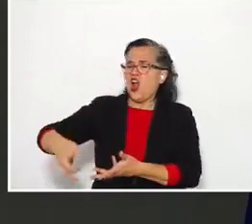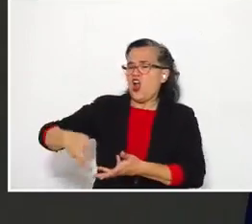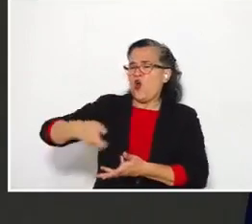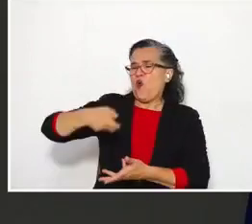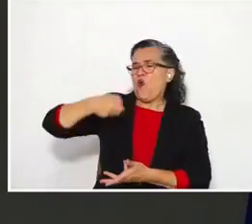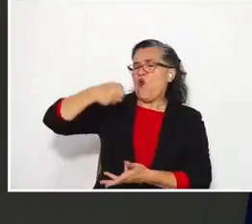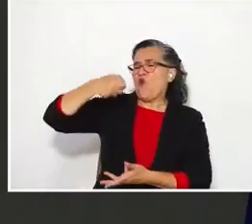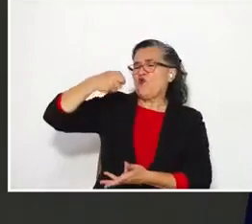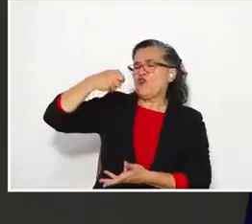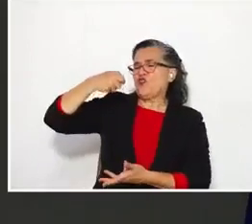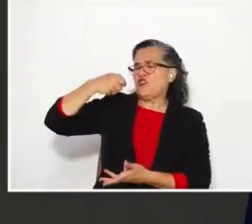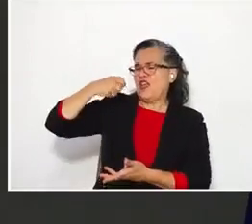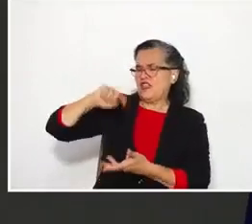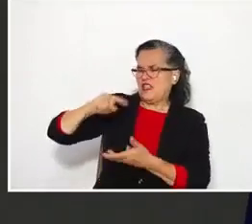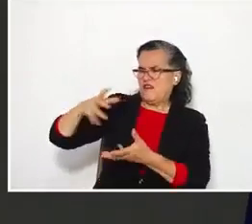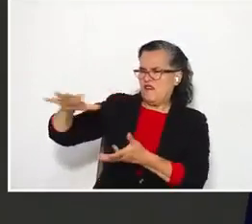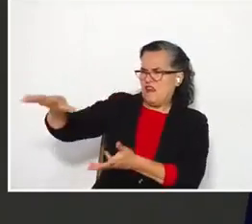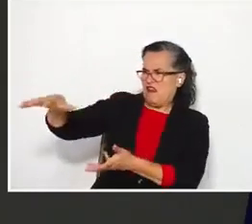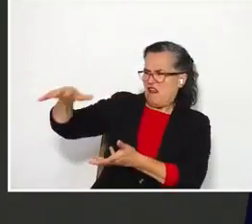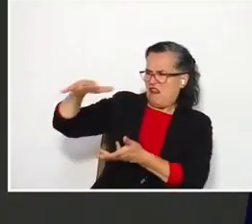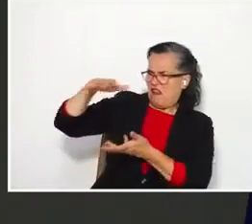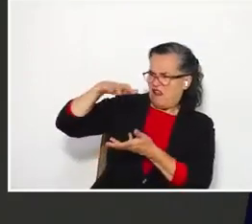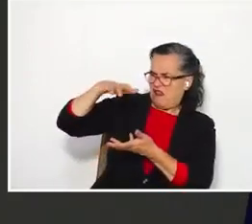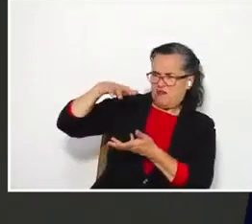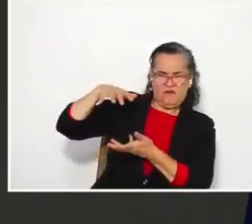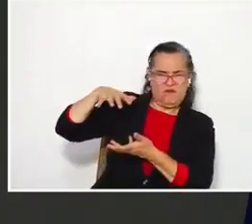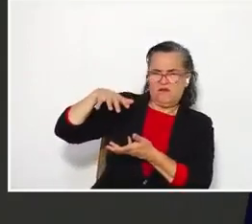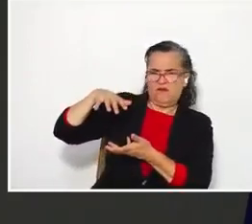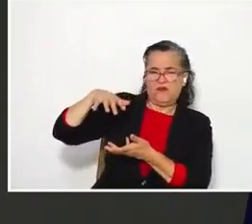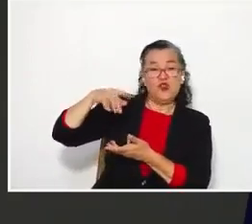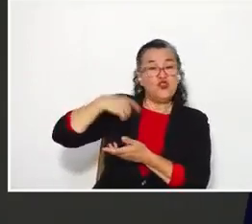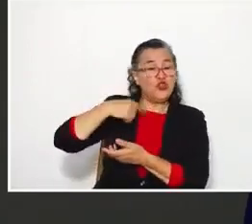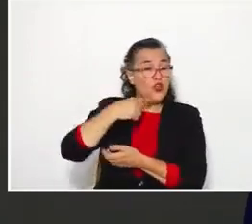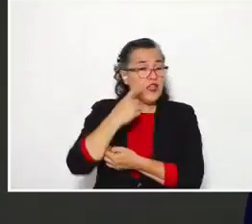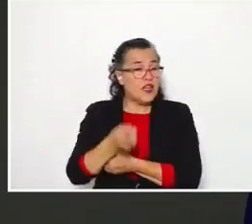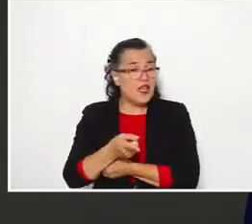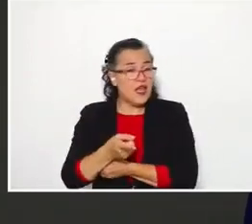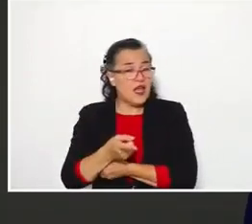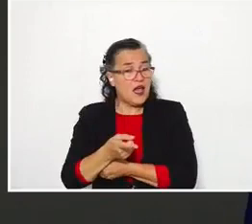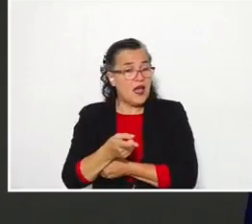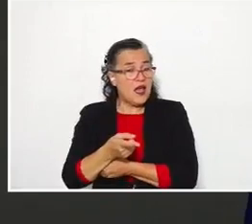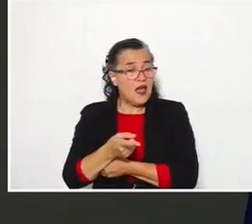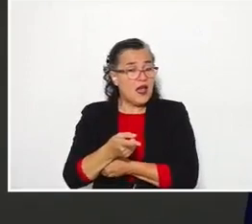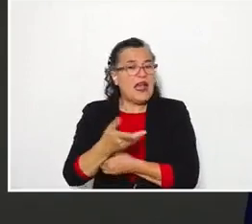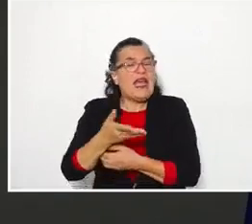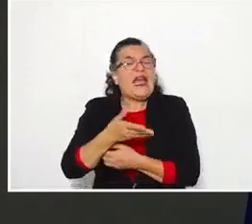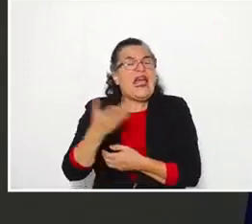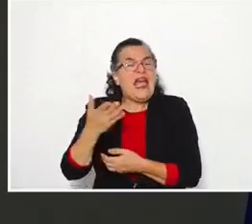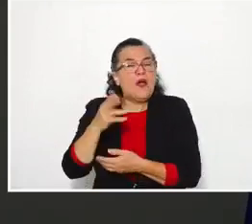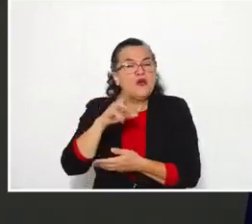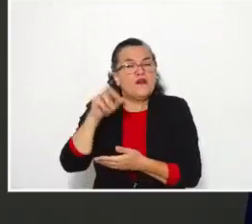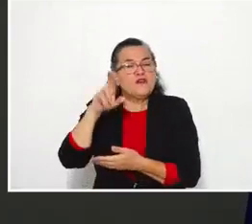Yo diría, y no considera, que ha aportado el país